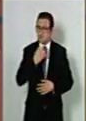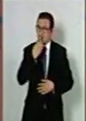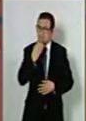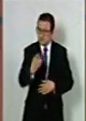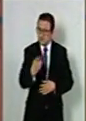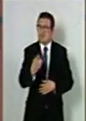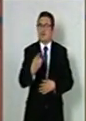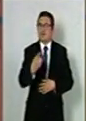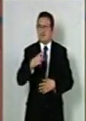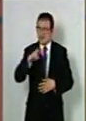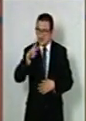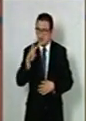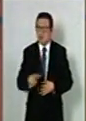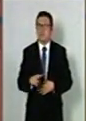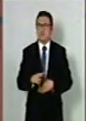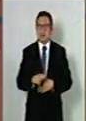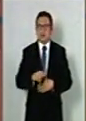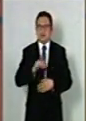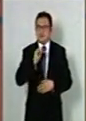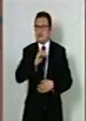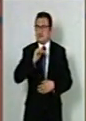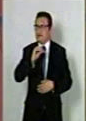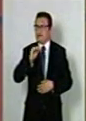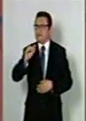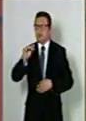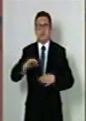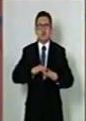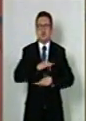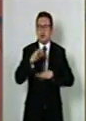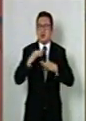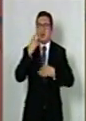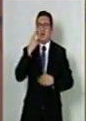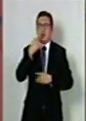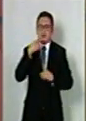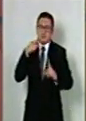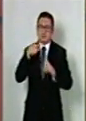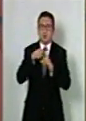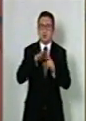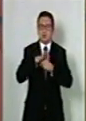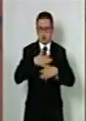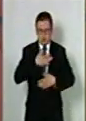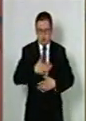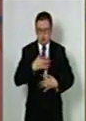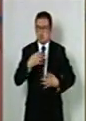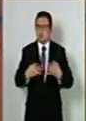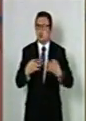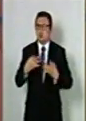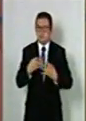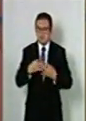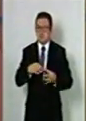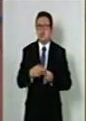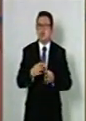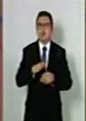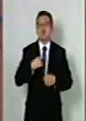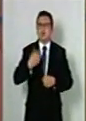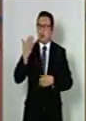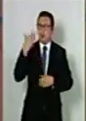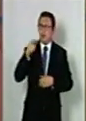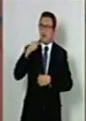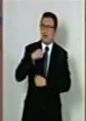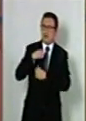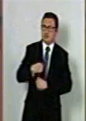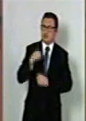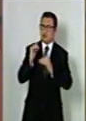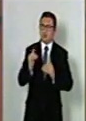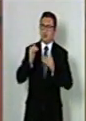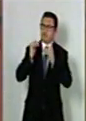ir tocando puertas para pedir justicia, como un día se lo dije a las más altas autoridades del